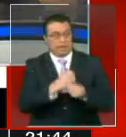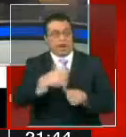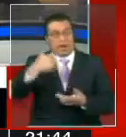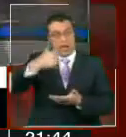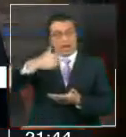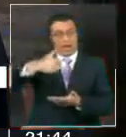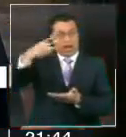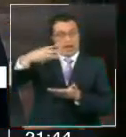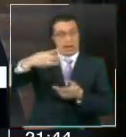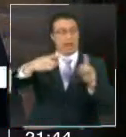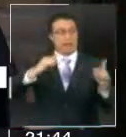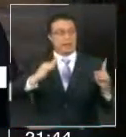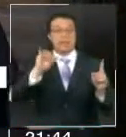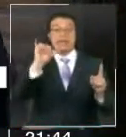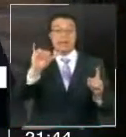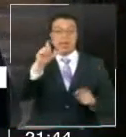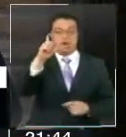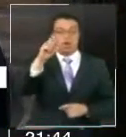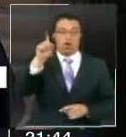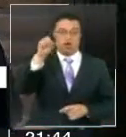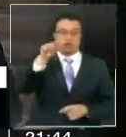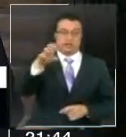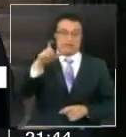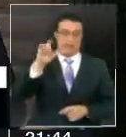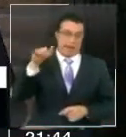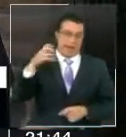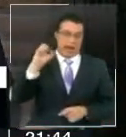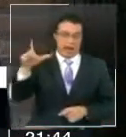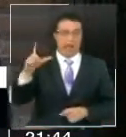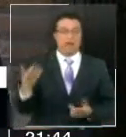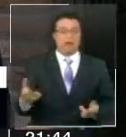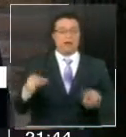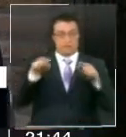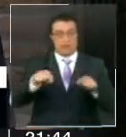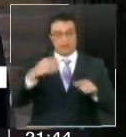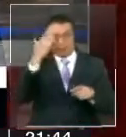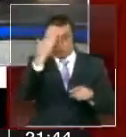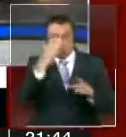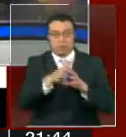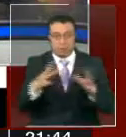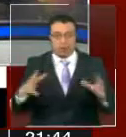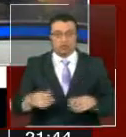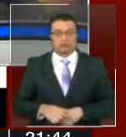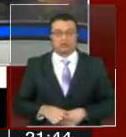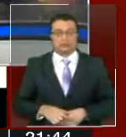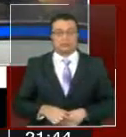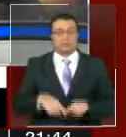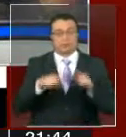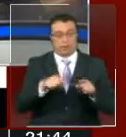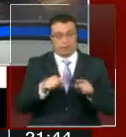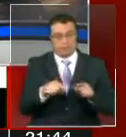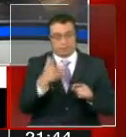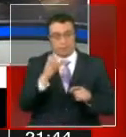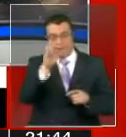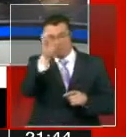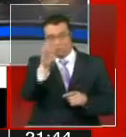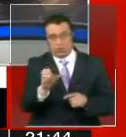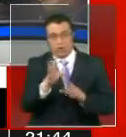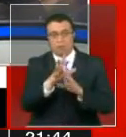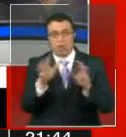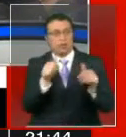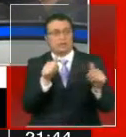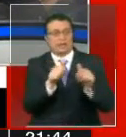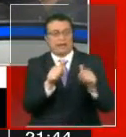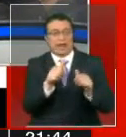de los concejales, y en eso se van a preocupar mucho. ¿Y que fuera una figura muy, muy cercana al